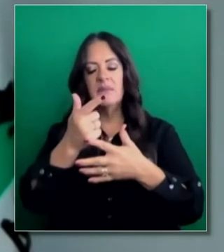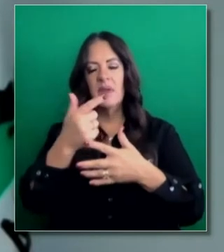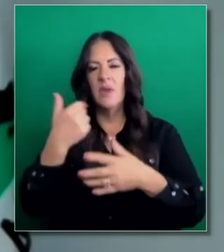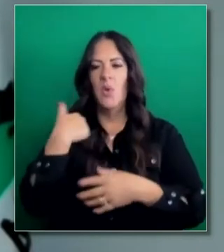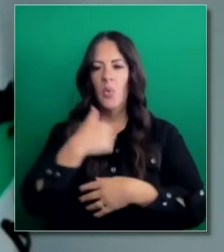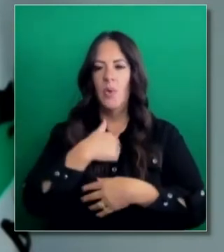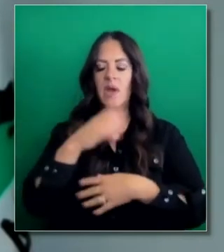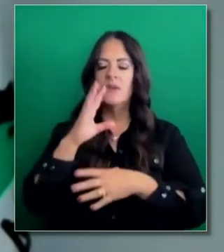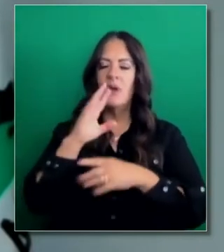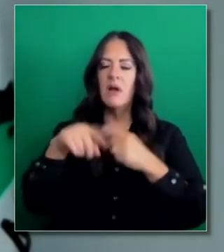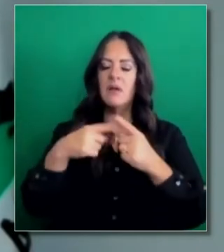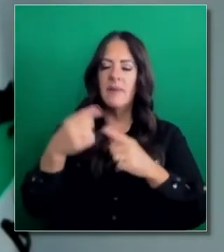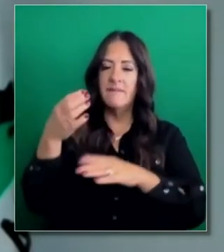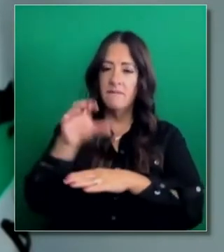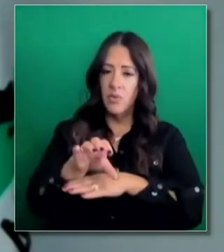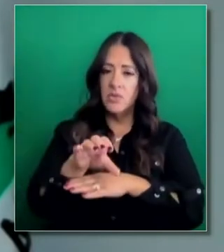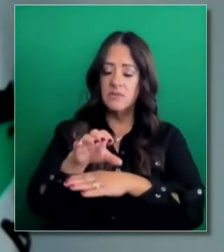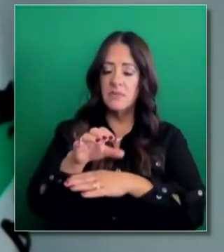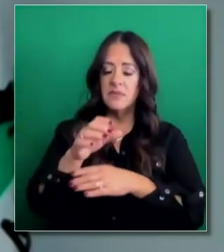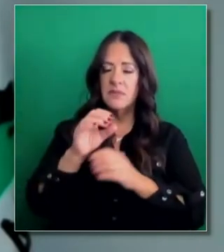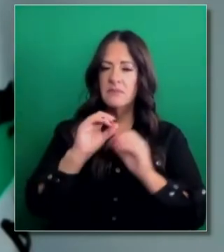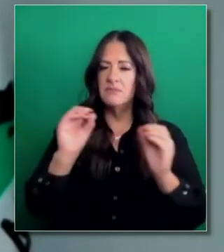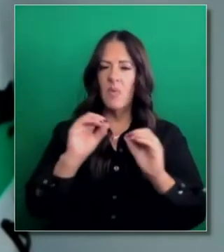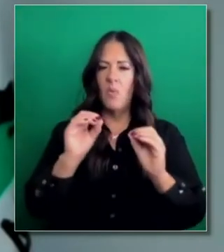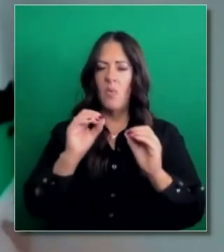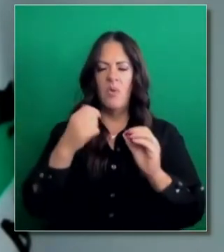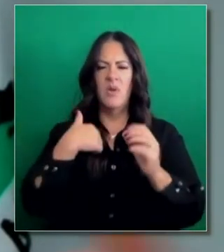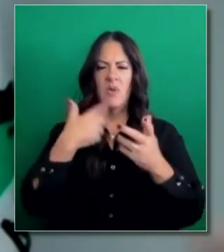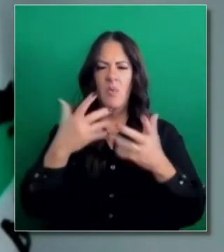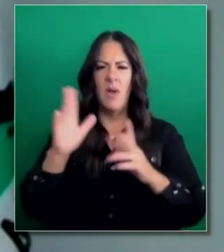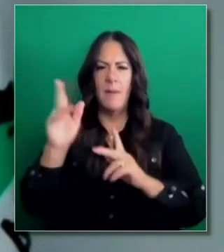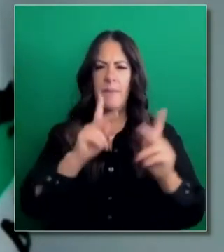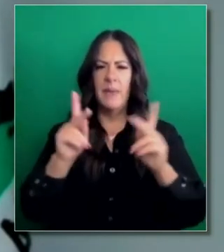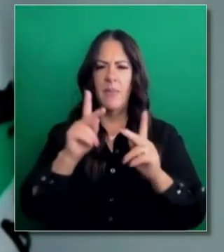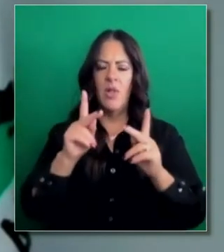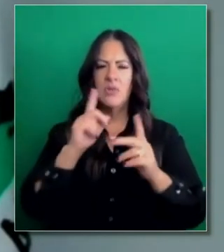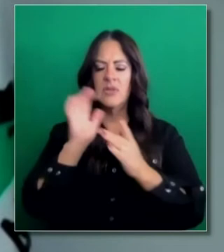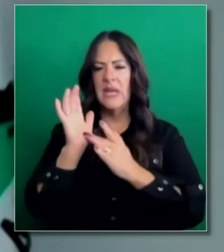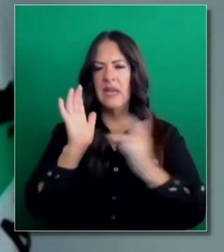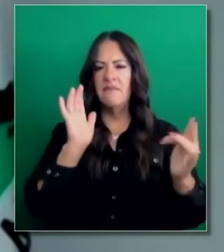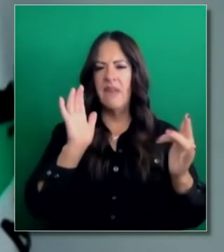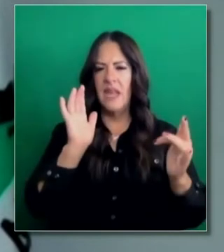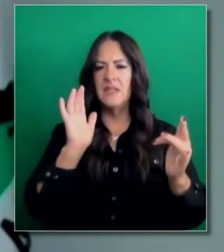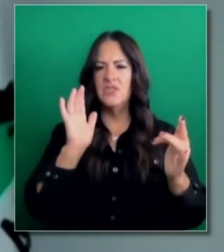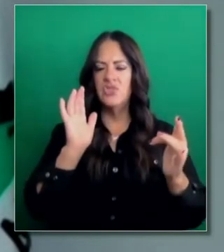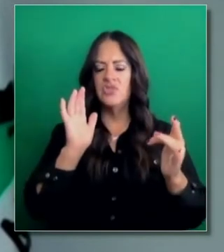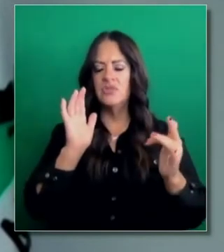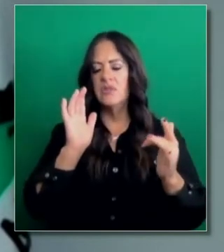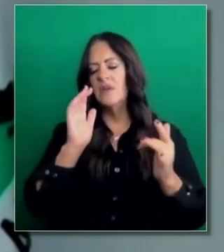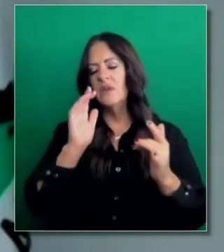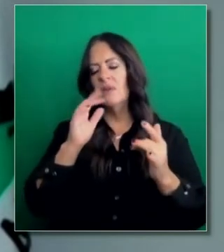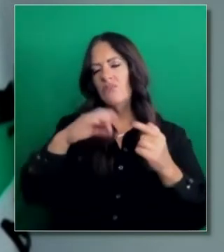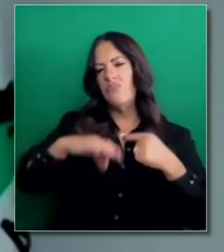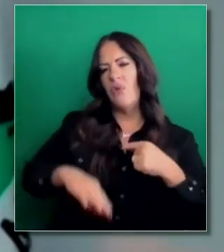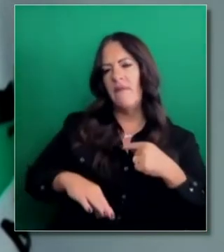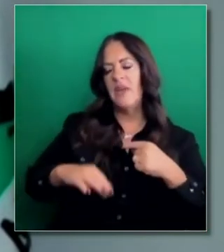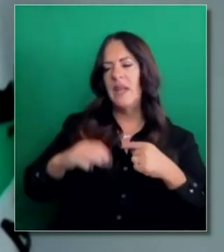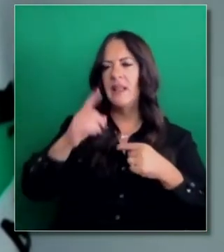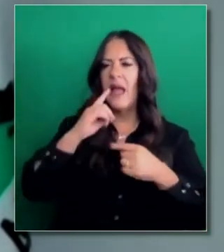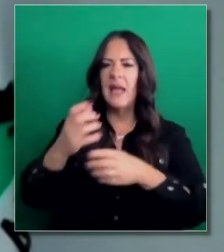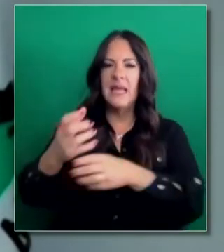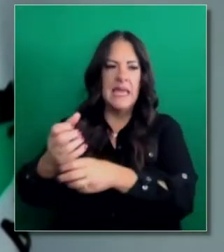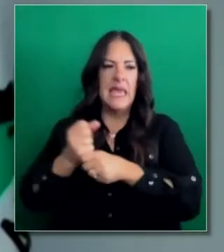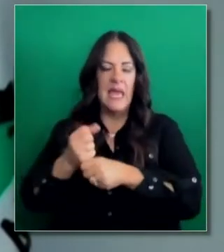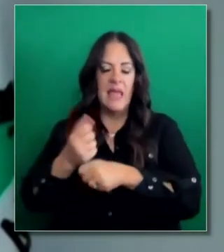hemos dicho muy claramente que no queremos que haya personas que aprovechen económicamente